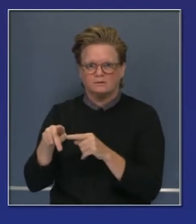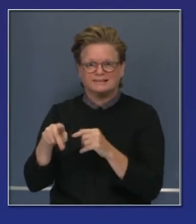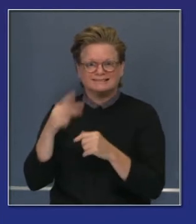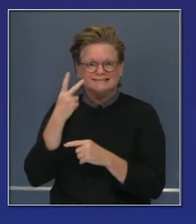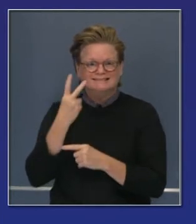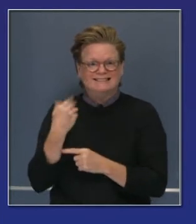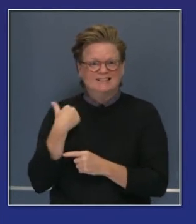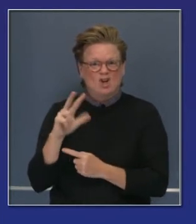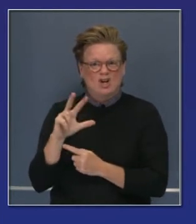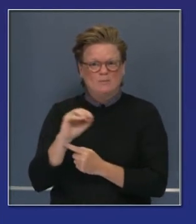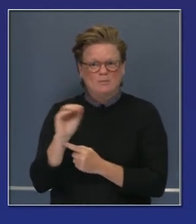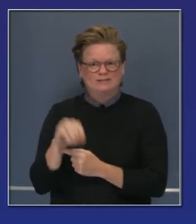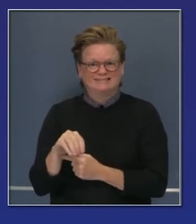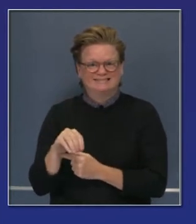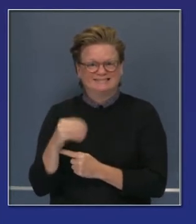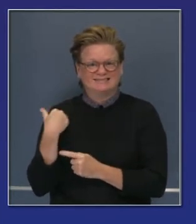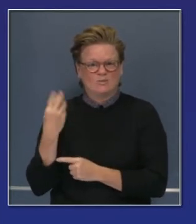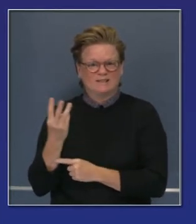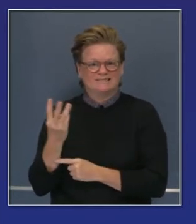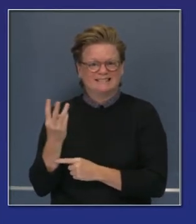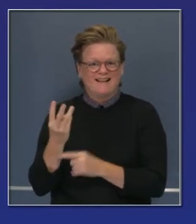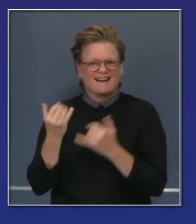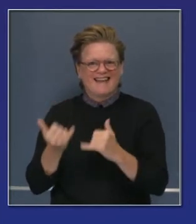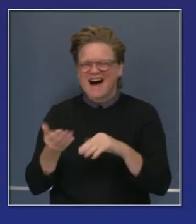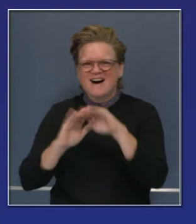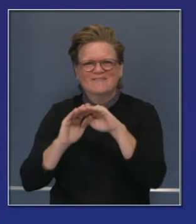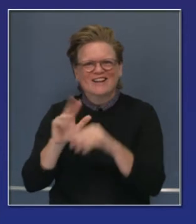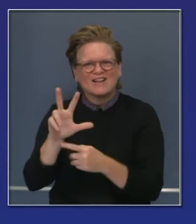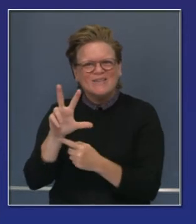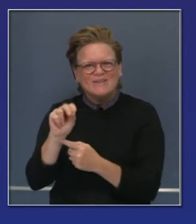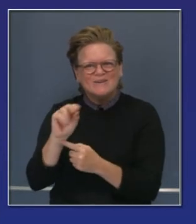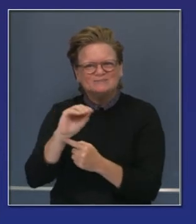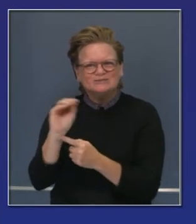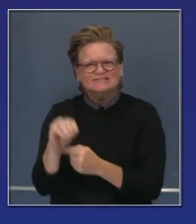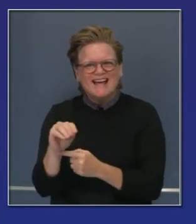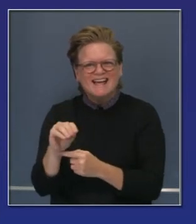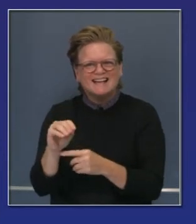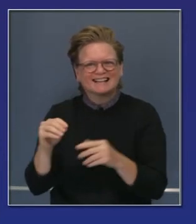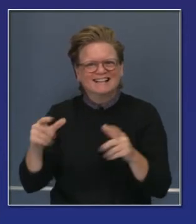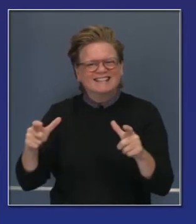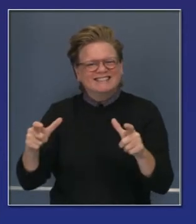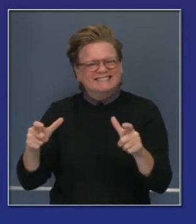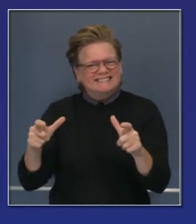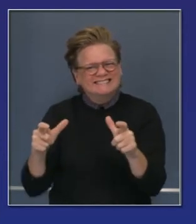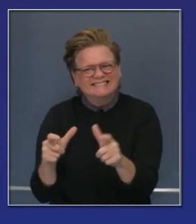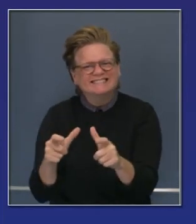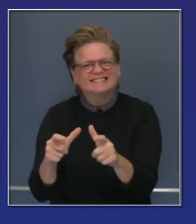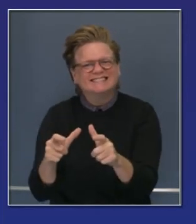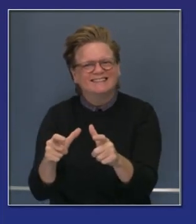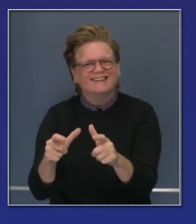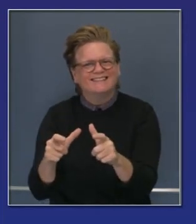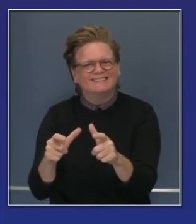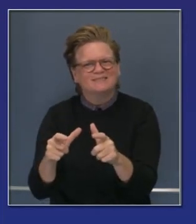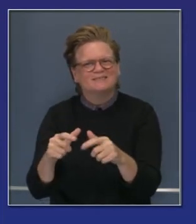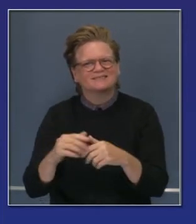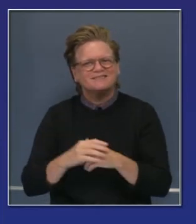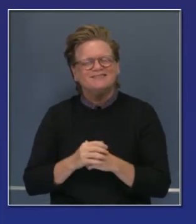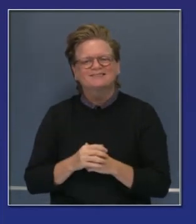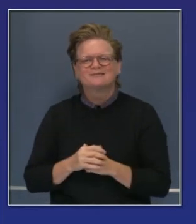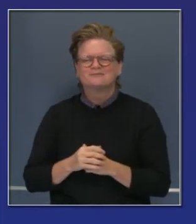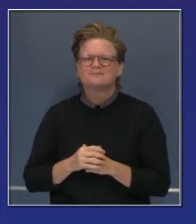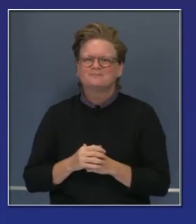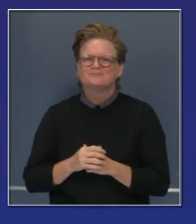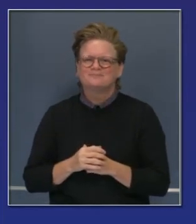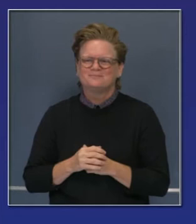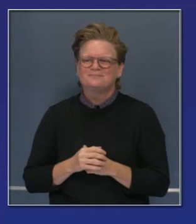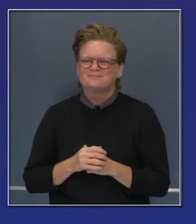esta información, estaban a 3% el miércoles. Vemos un progreso buenísimo, de 30% ahora